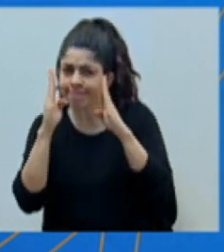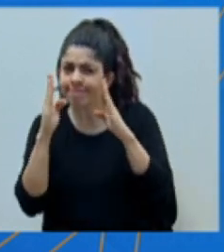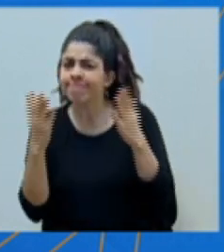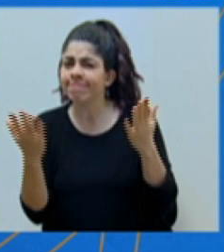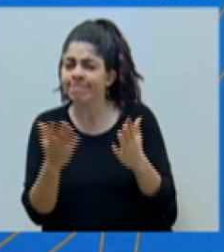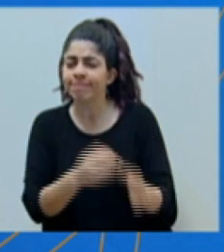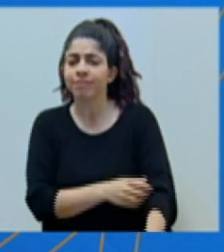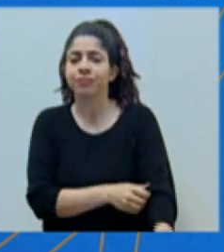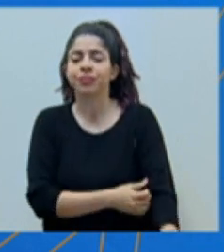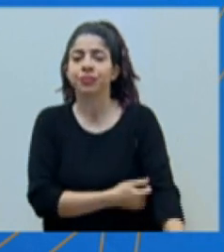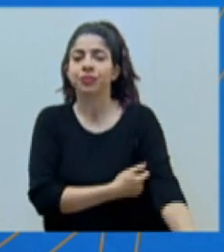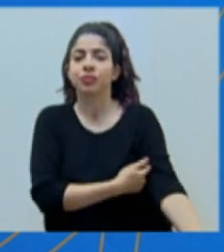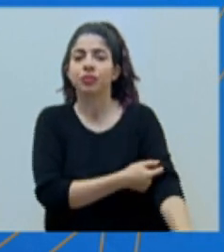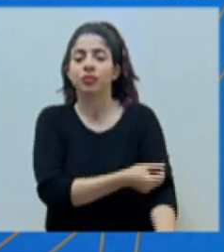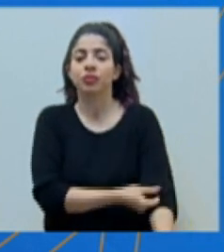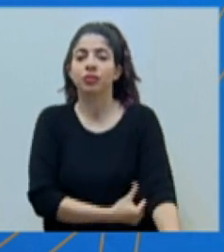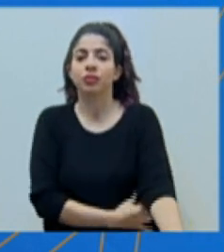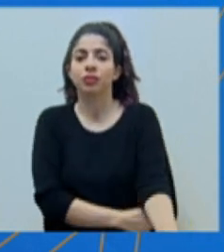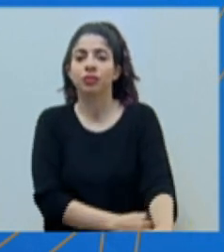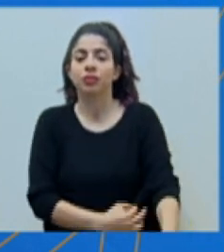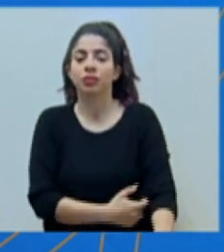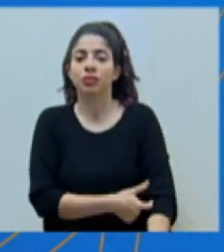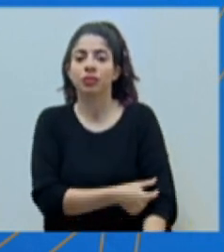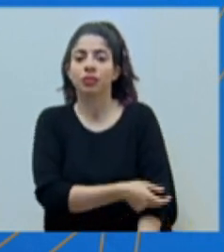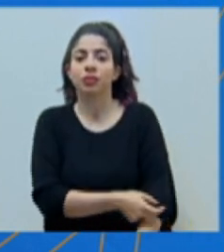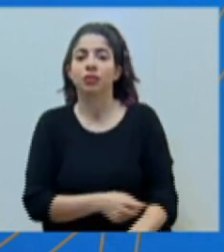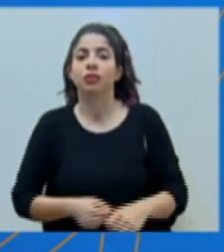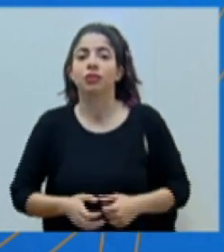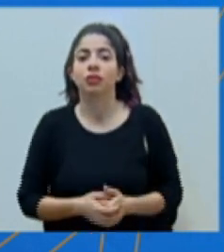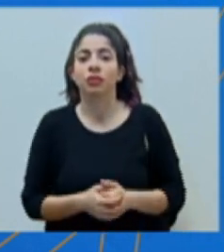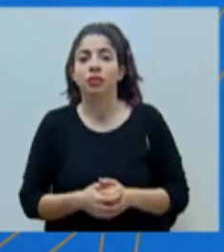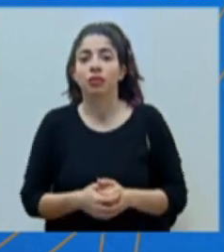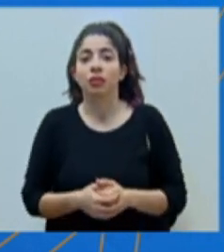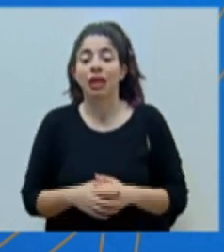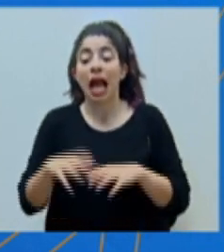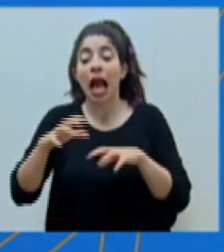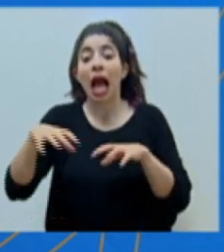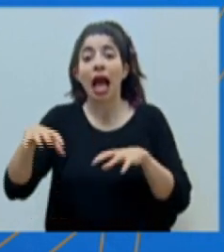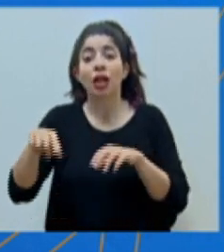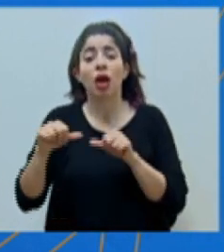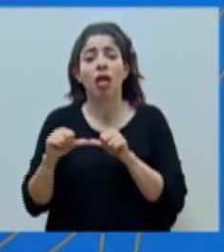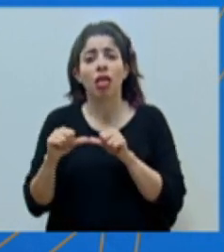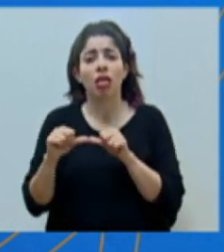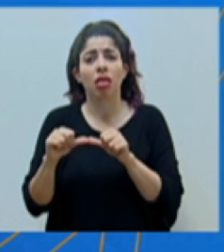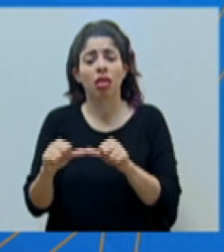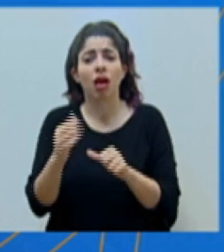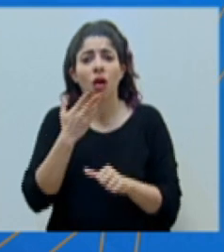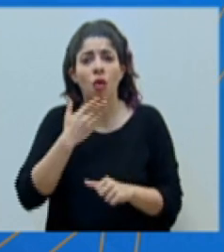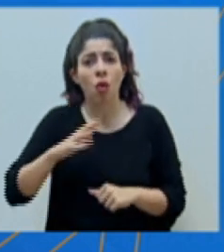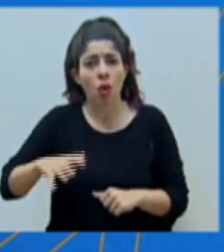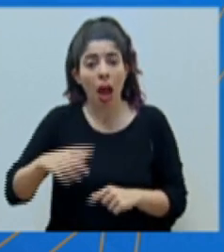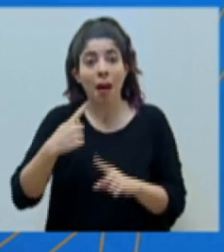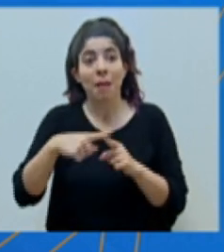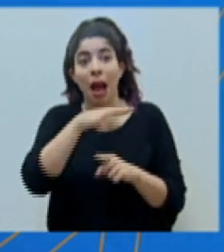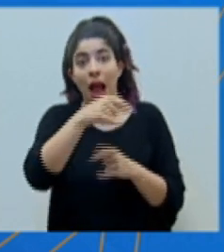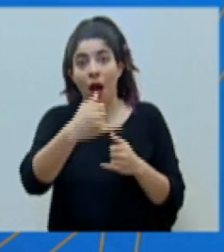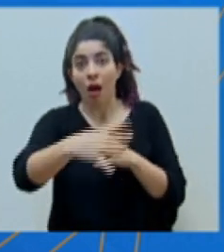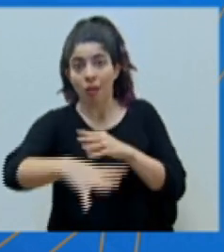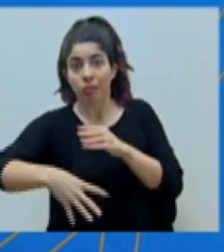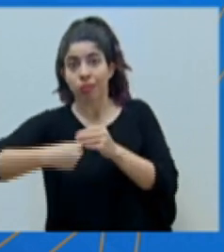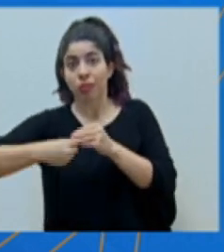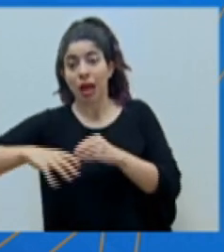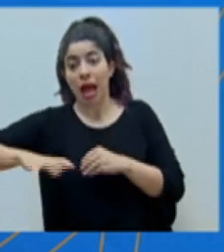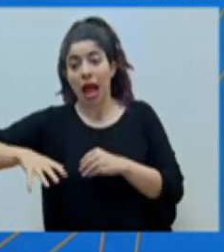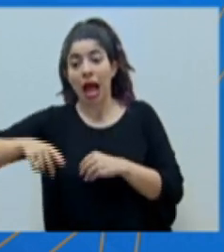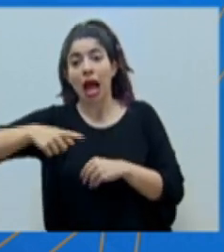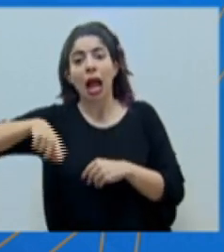que los cantones que más están manteniéndose en alerta naranja, y también los que suben, son cantones que están